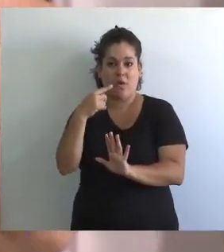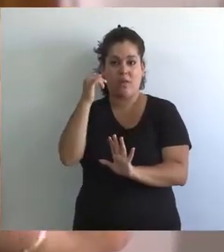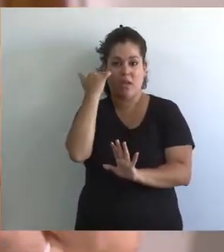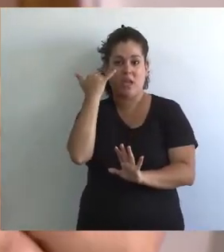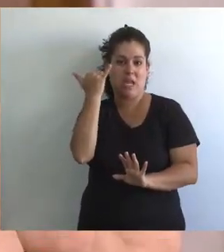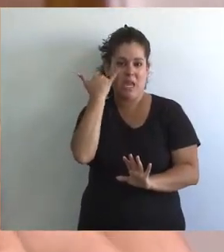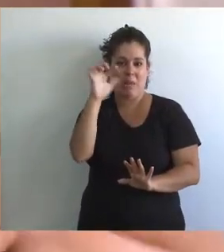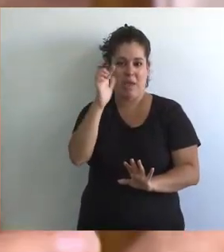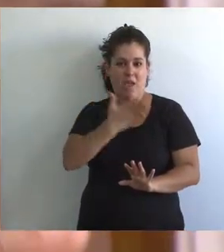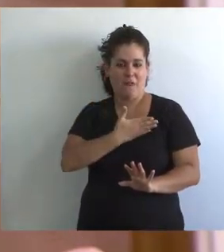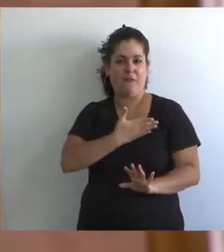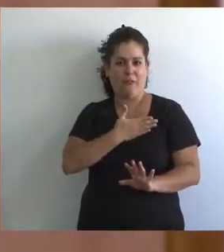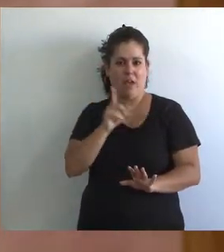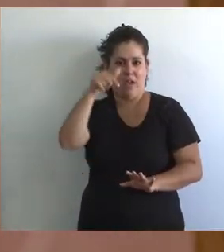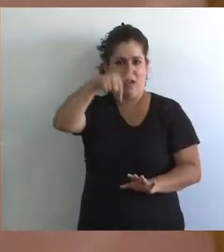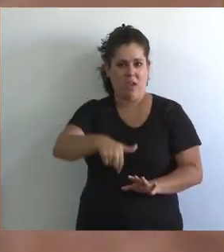estas familias, que hoy pueden ser 10.000